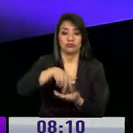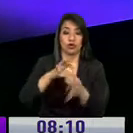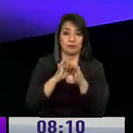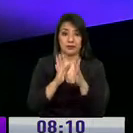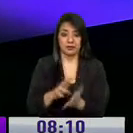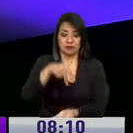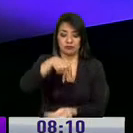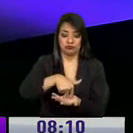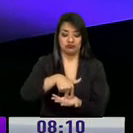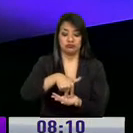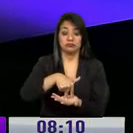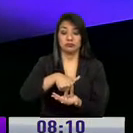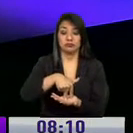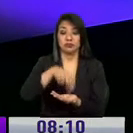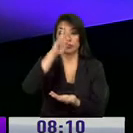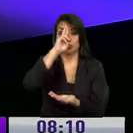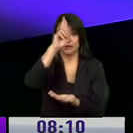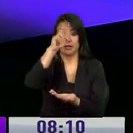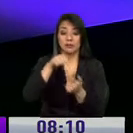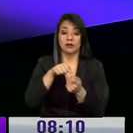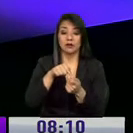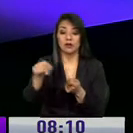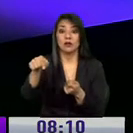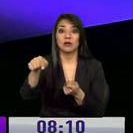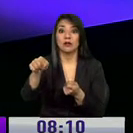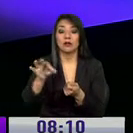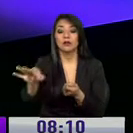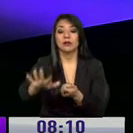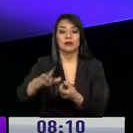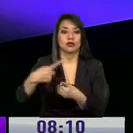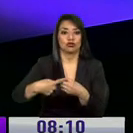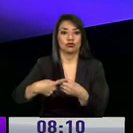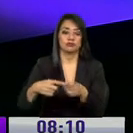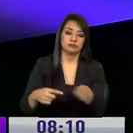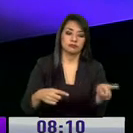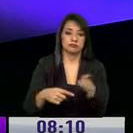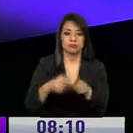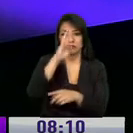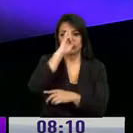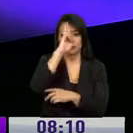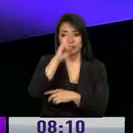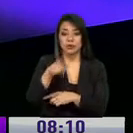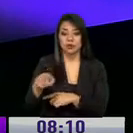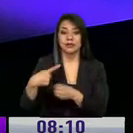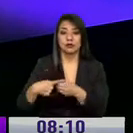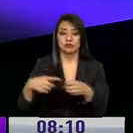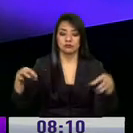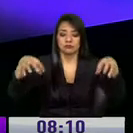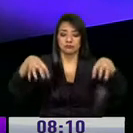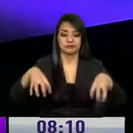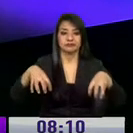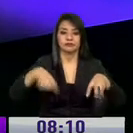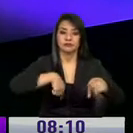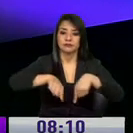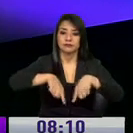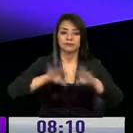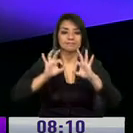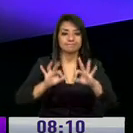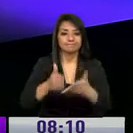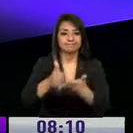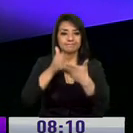este caso en Rumiñahui, pero usted camina un poco más y está en el Cantón Quito. Cantón Rumiñahui y Cantón Quito prácticamente están ahí mismo. Movilidad y